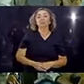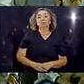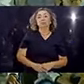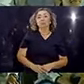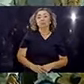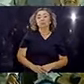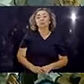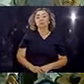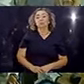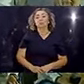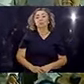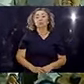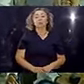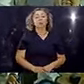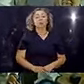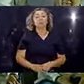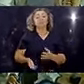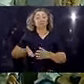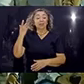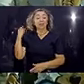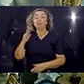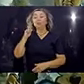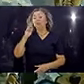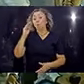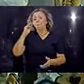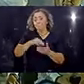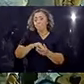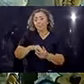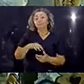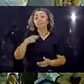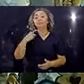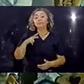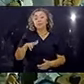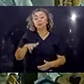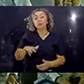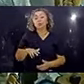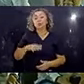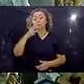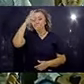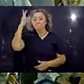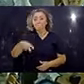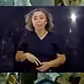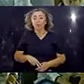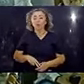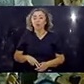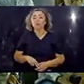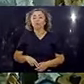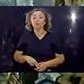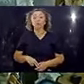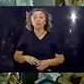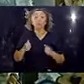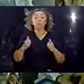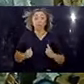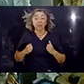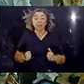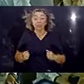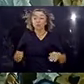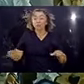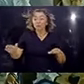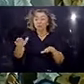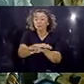decidió entre transformación y corrupción y el 2 de junio de 2024